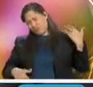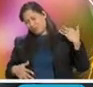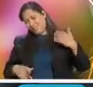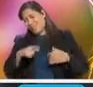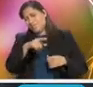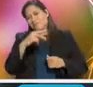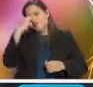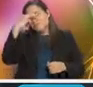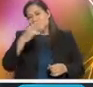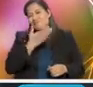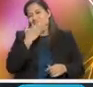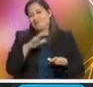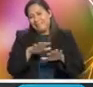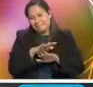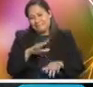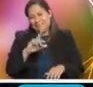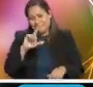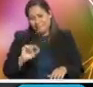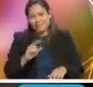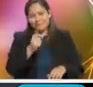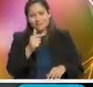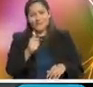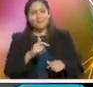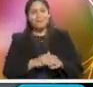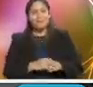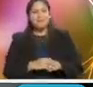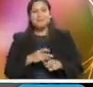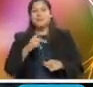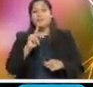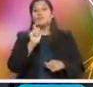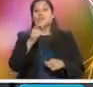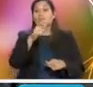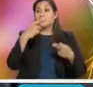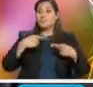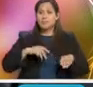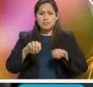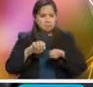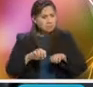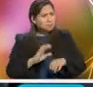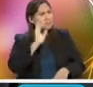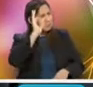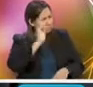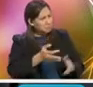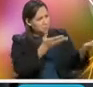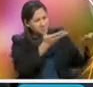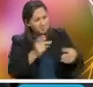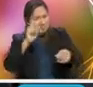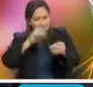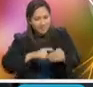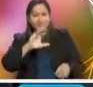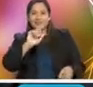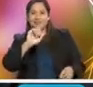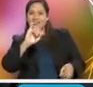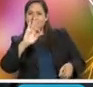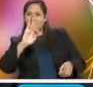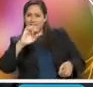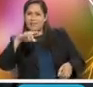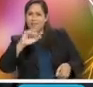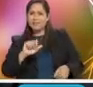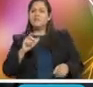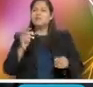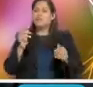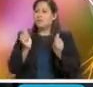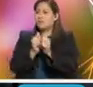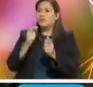mexicano, ¿no? Sí, Claro. y una de las anécdotas es que de repente los empresarios querían contratar a los Caifanes para tocar al lado de las bandas de